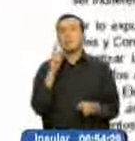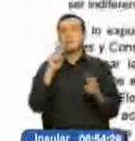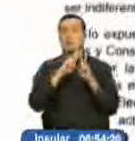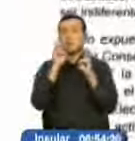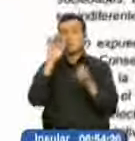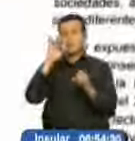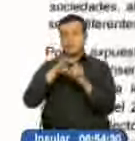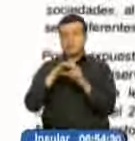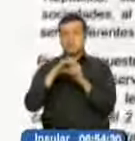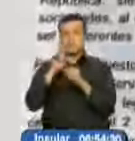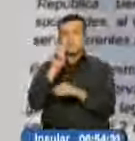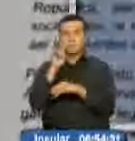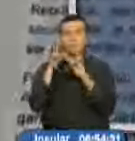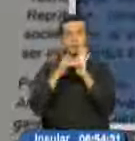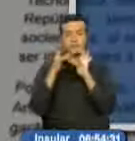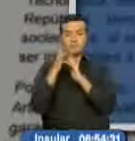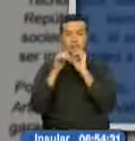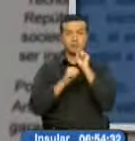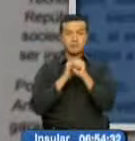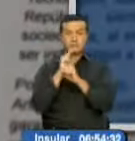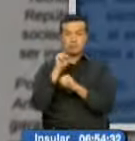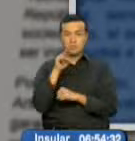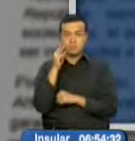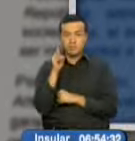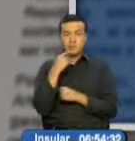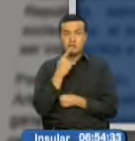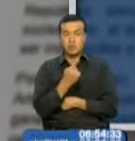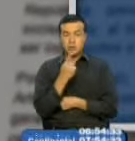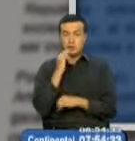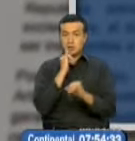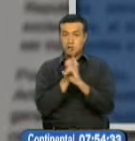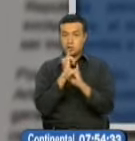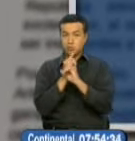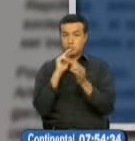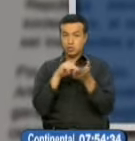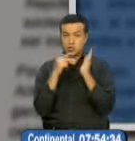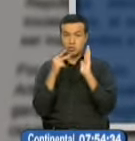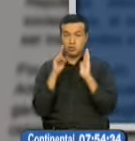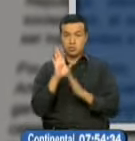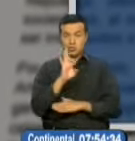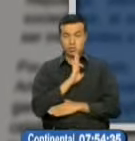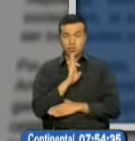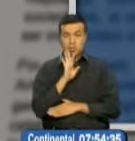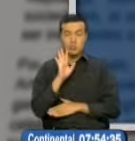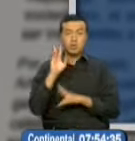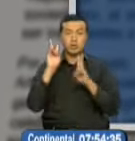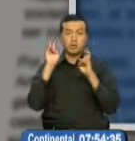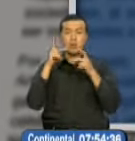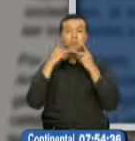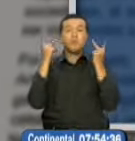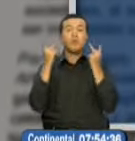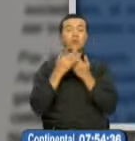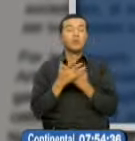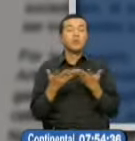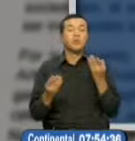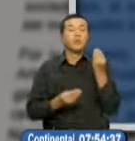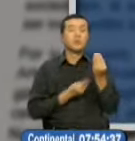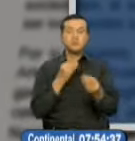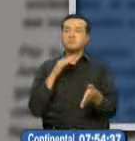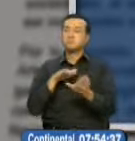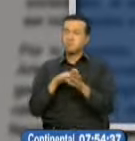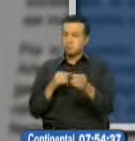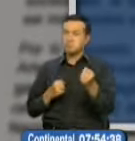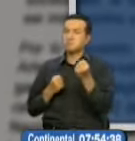comicios realizados el 2 de abril de 2017 que los institutos técnicos y tecnológicos de carácter público respaldamos